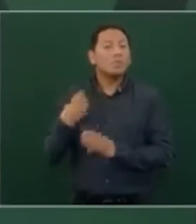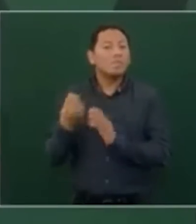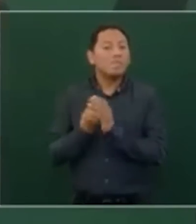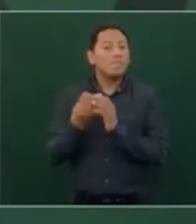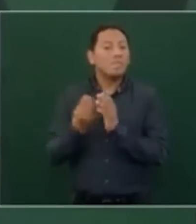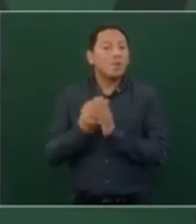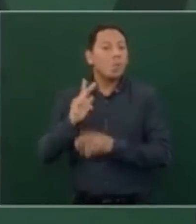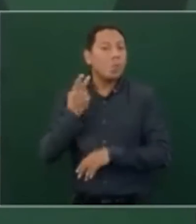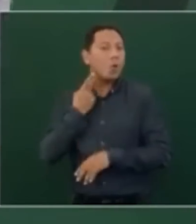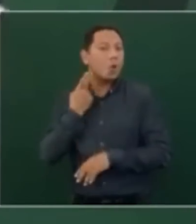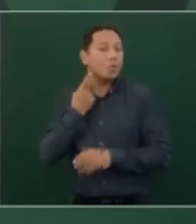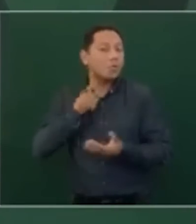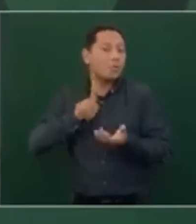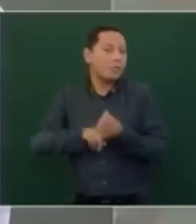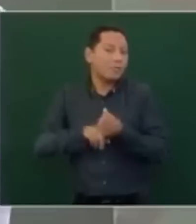de